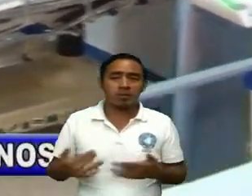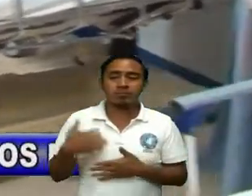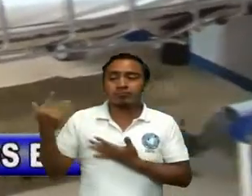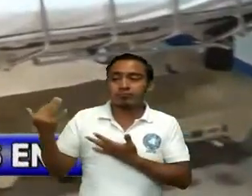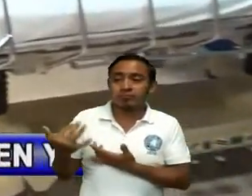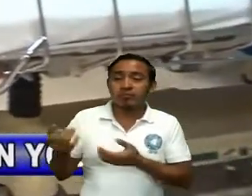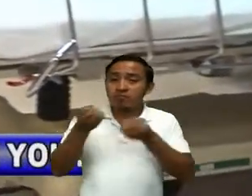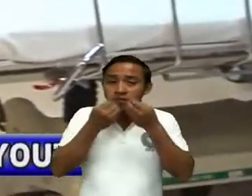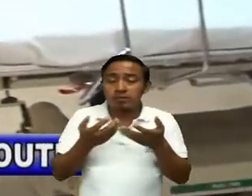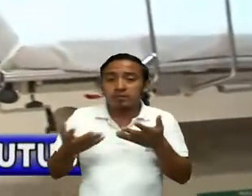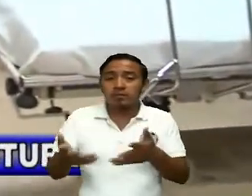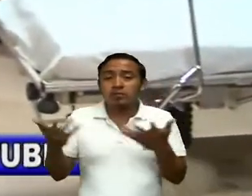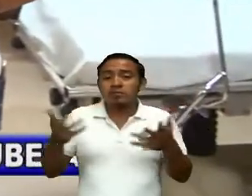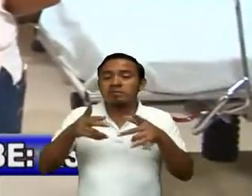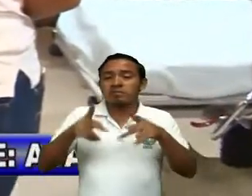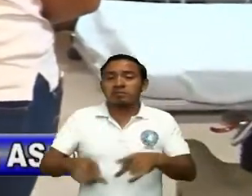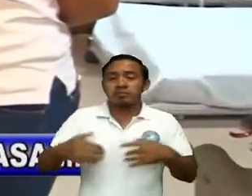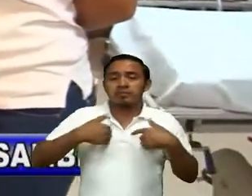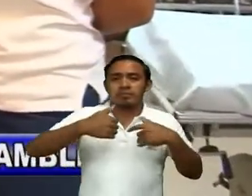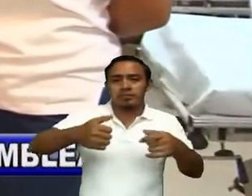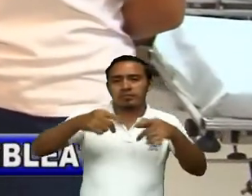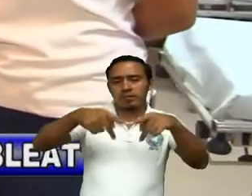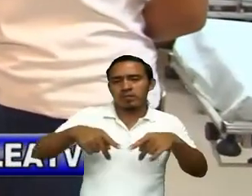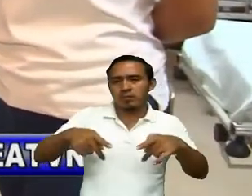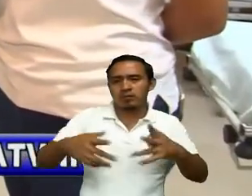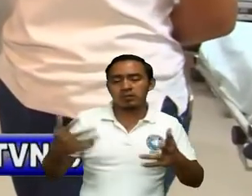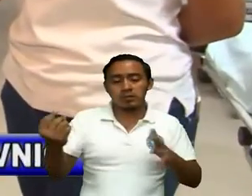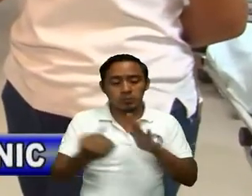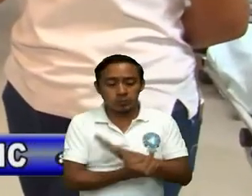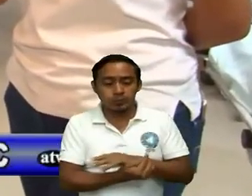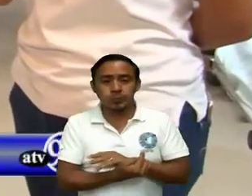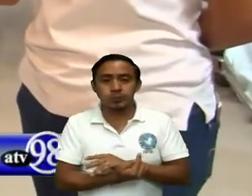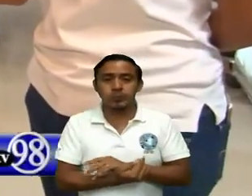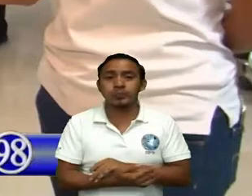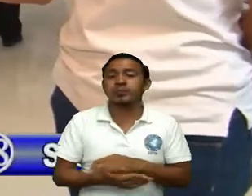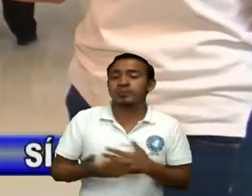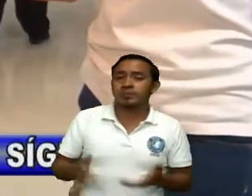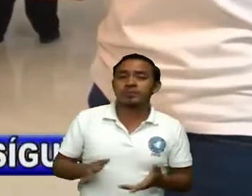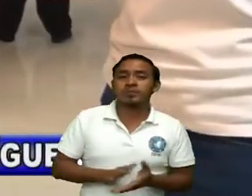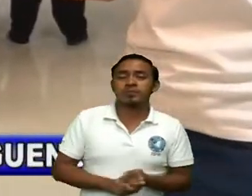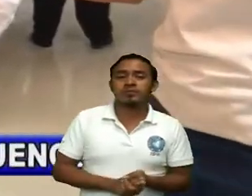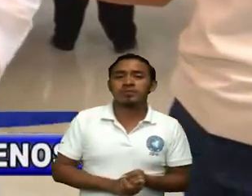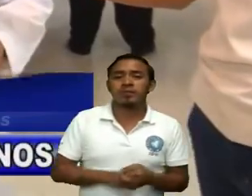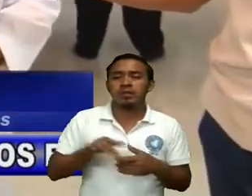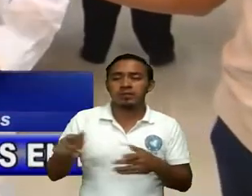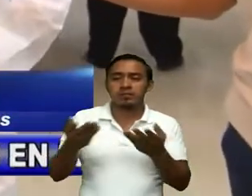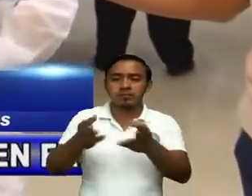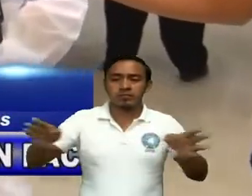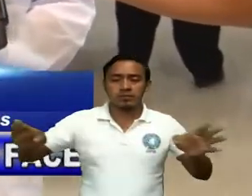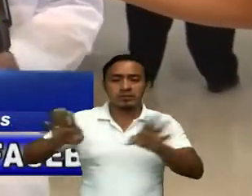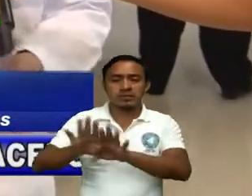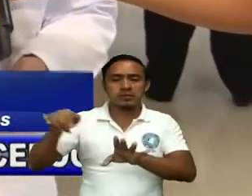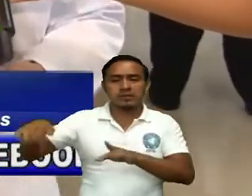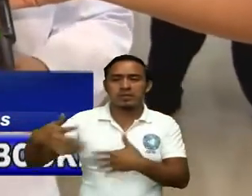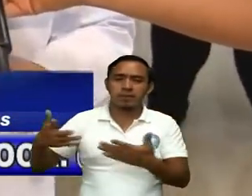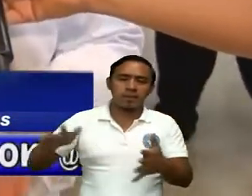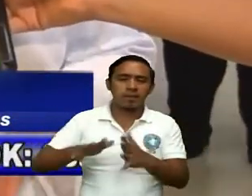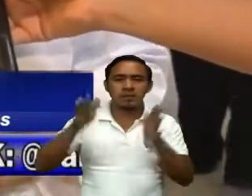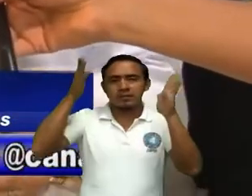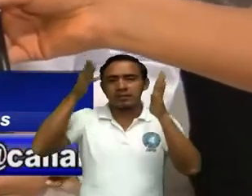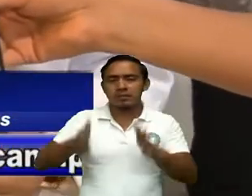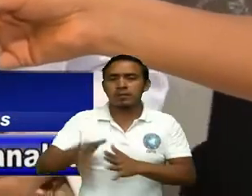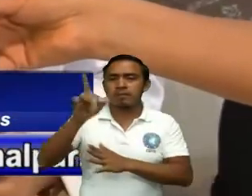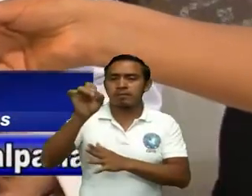recibir la información sobre la situación de salud de su paciente que está aquí dentro de la terapia. Esta es una sala que tiene capacidad para atender